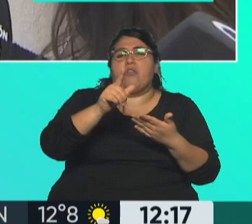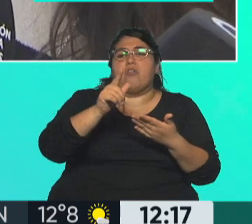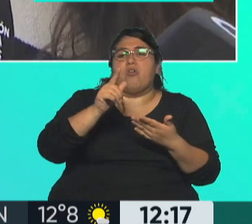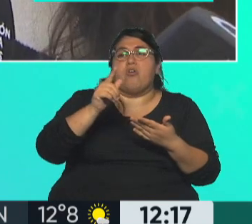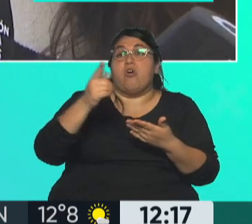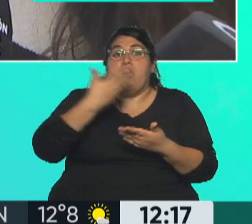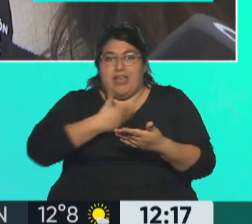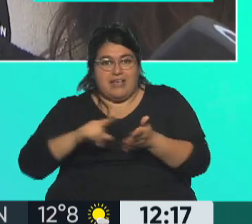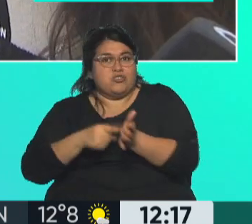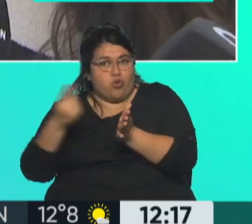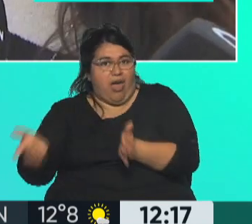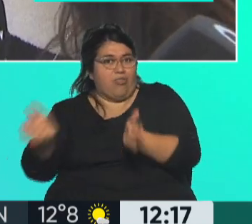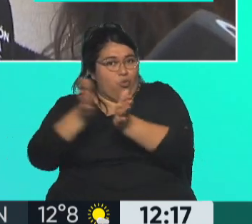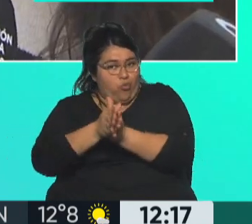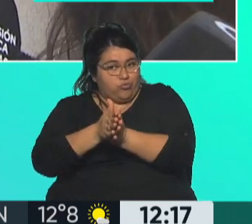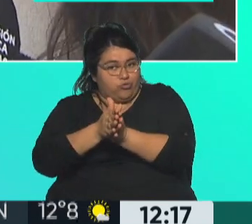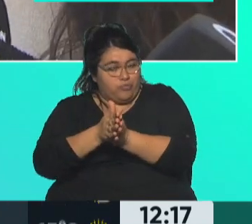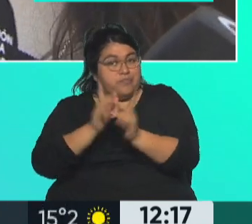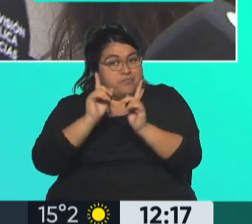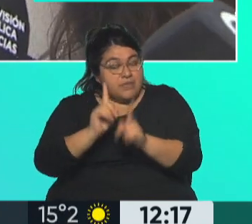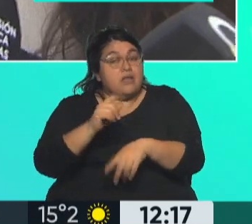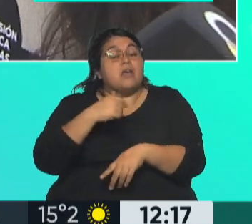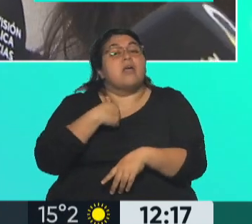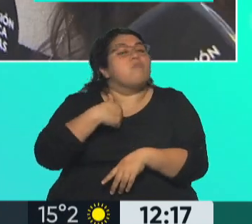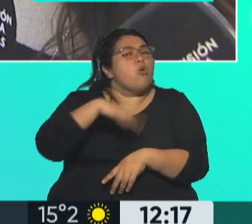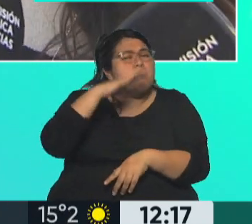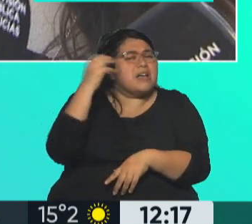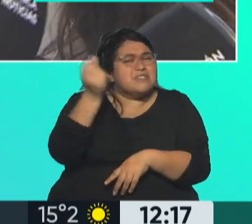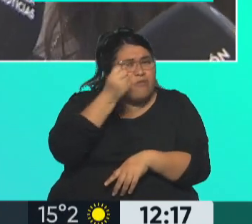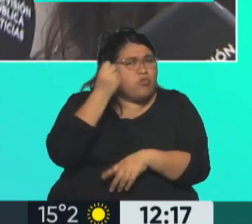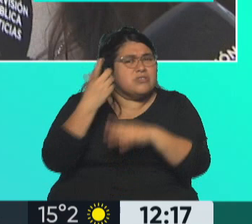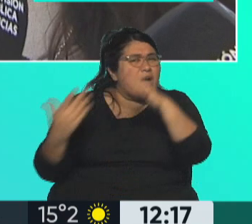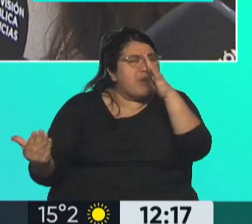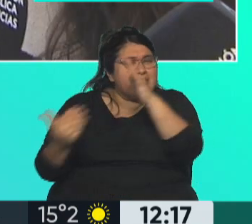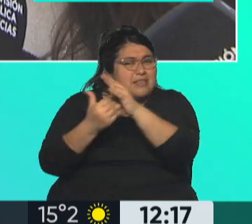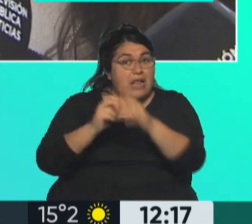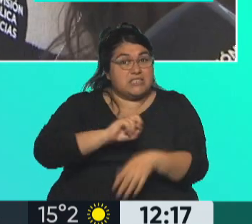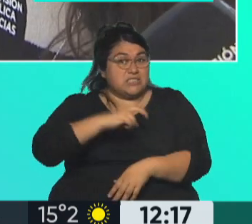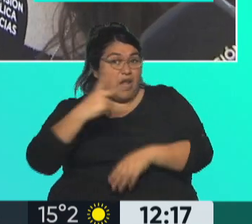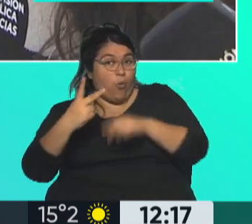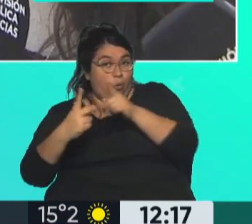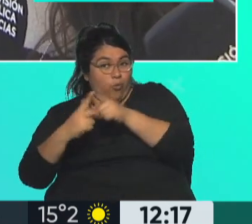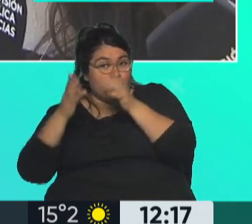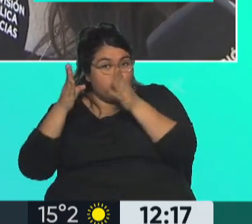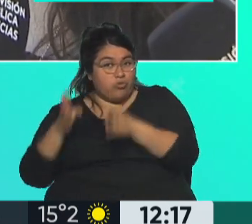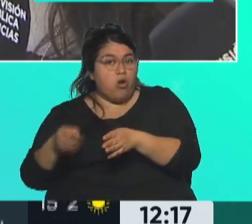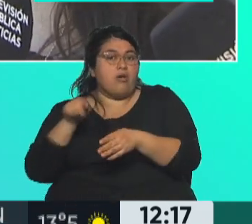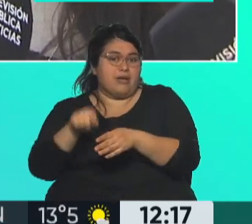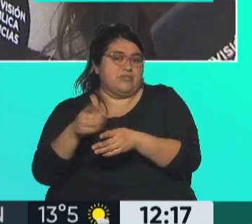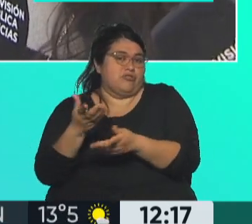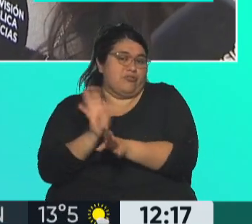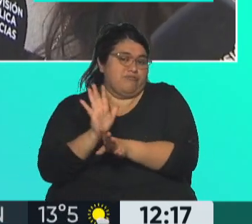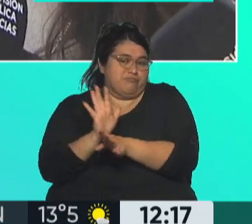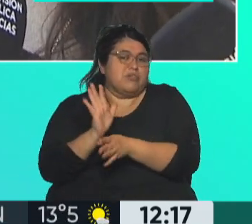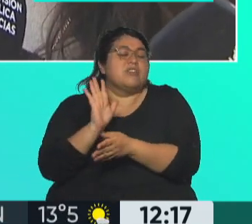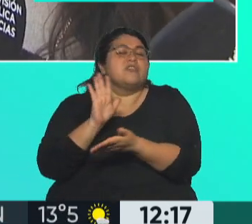ciudad. La otra pata, igualmente fundamental, porque es el corazón de la ley de prevención contra la tortura y los tratos